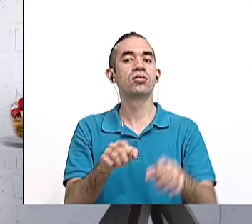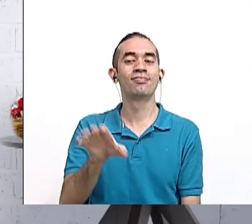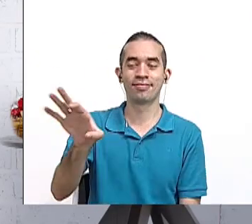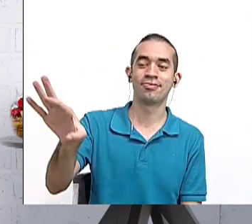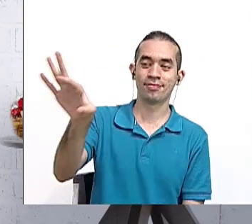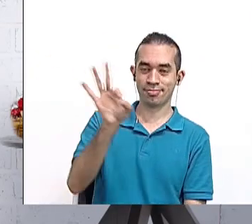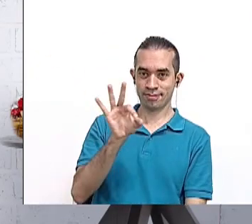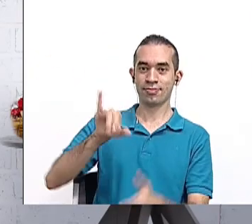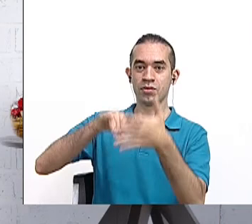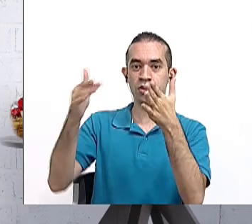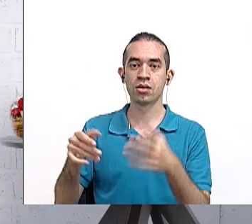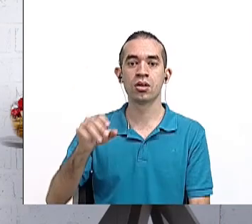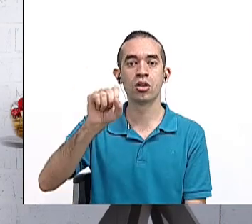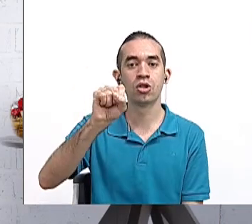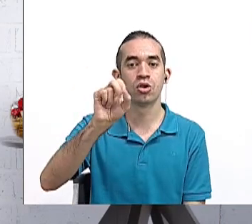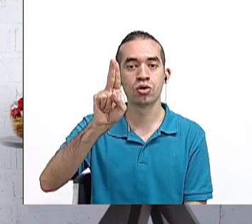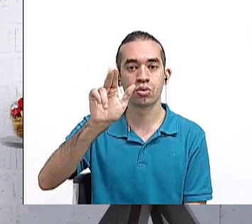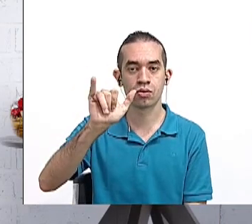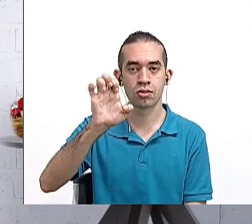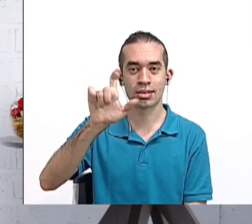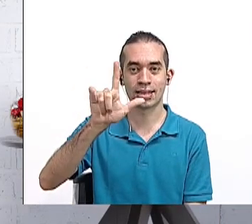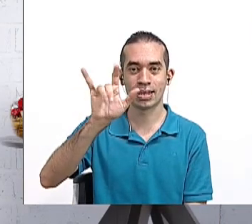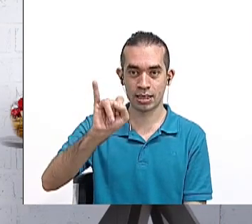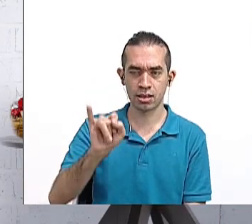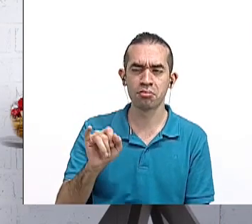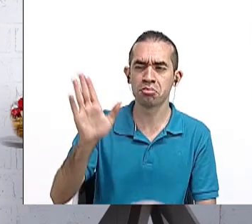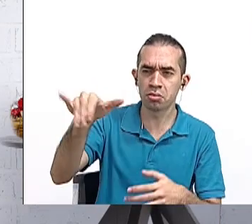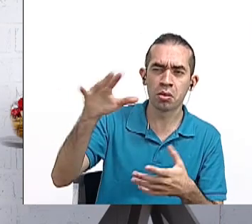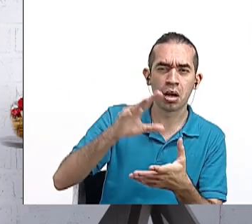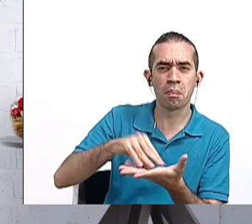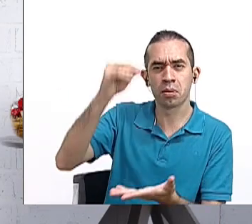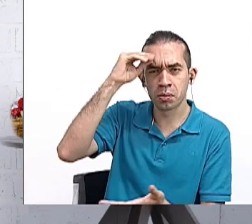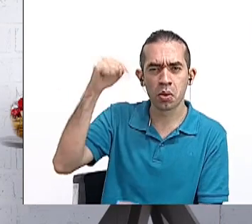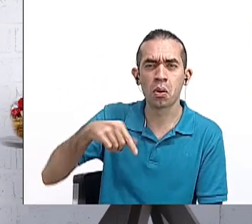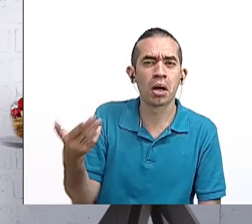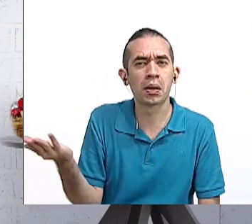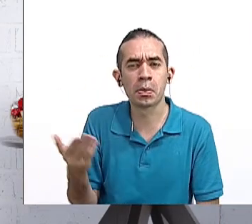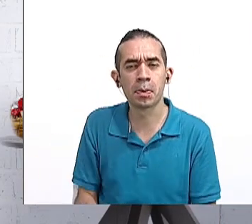a nuestros estudiantes hoy elie wiesel y cuénteme que aprendió